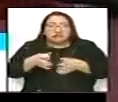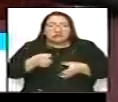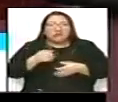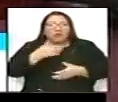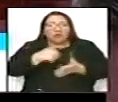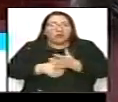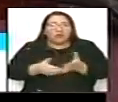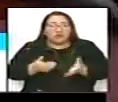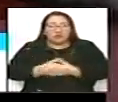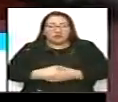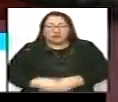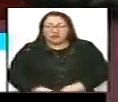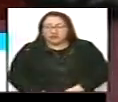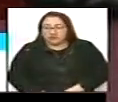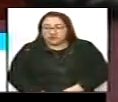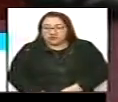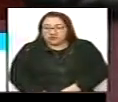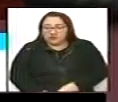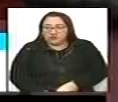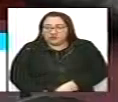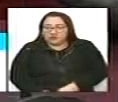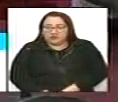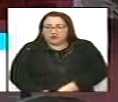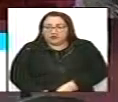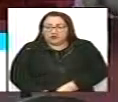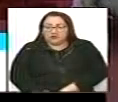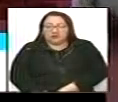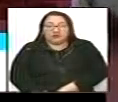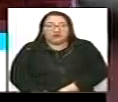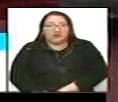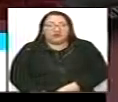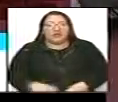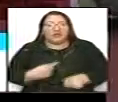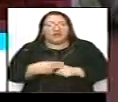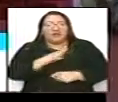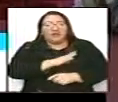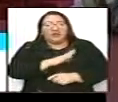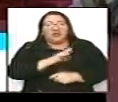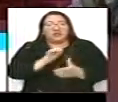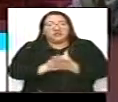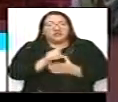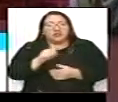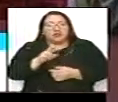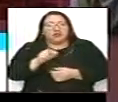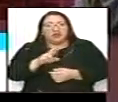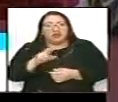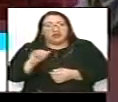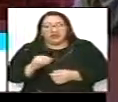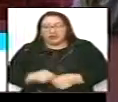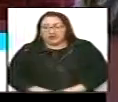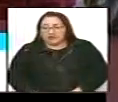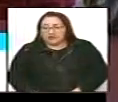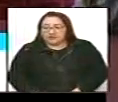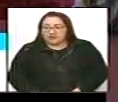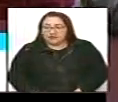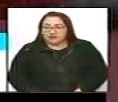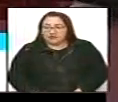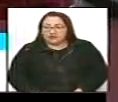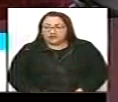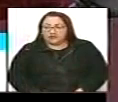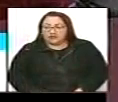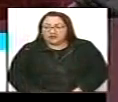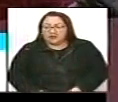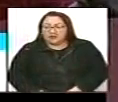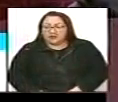caso contra el fiscal, exfiscal de la Nación, el señor Chávarri. Tan abrumadora es la